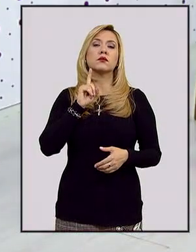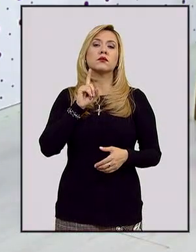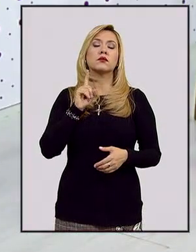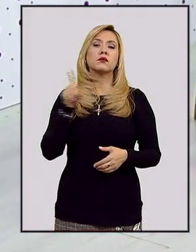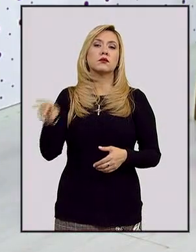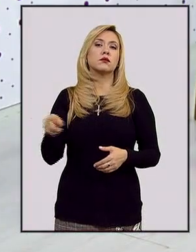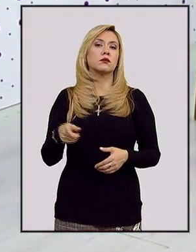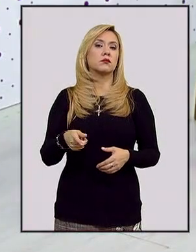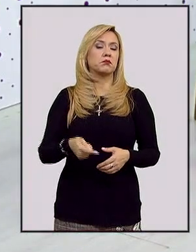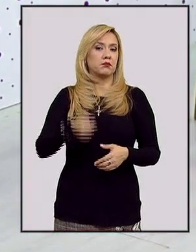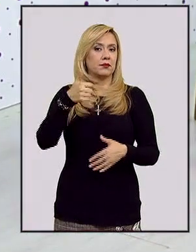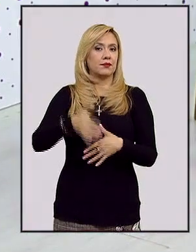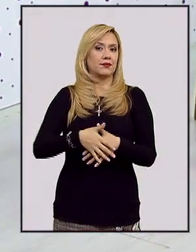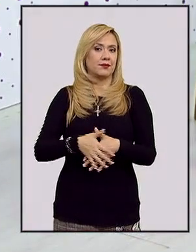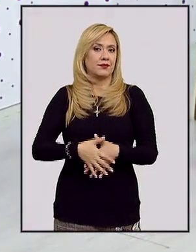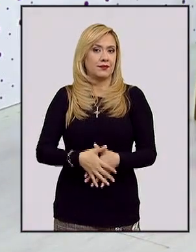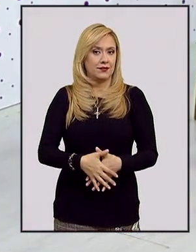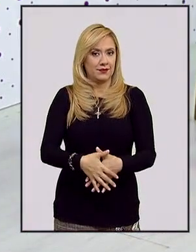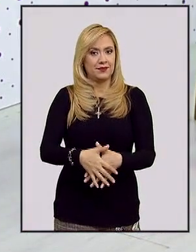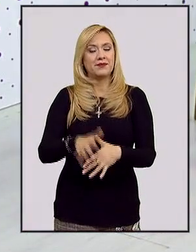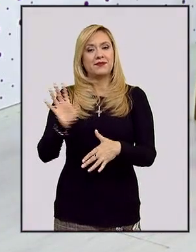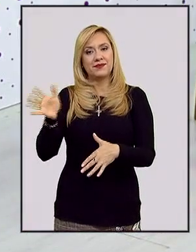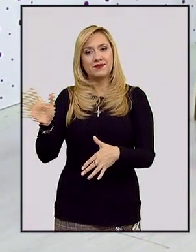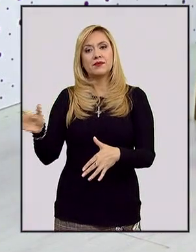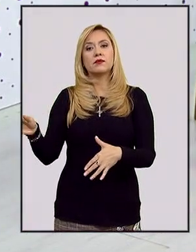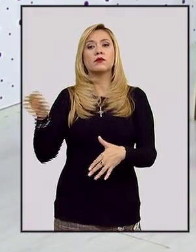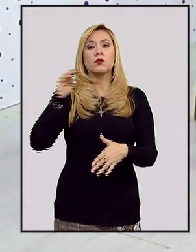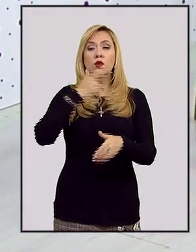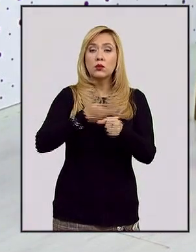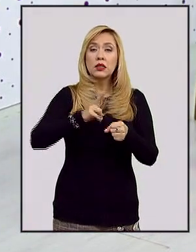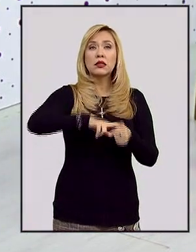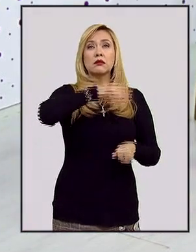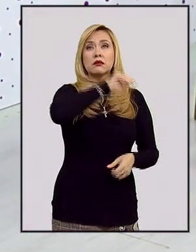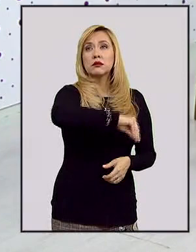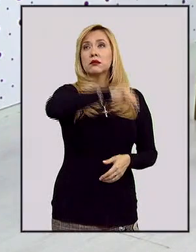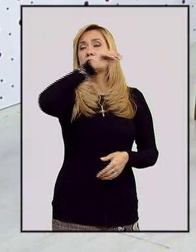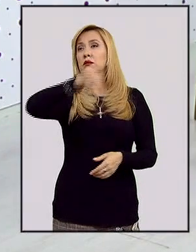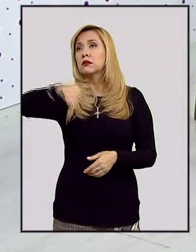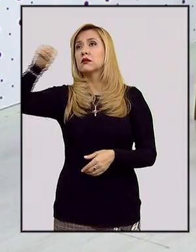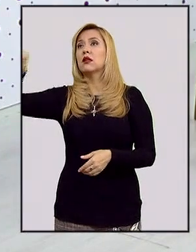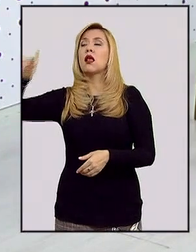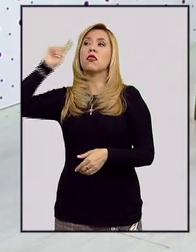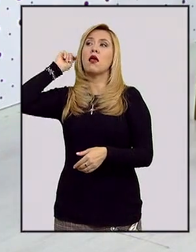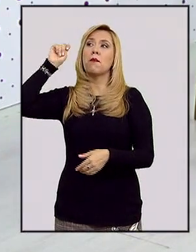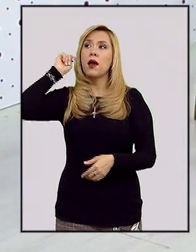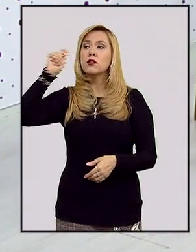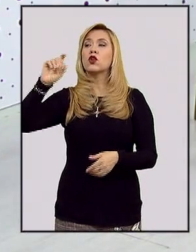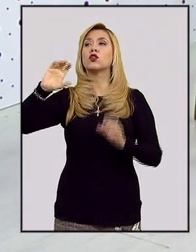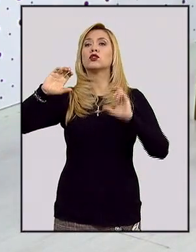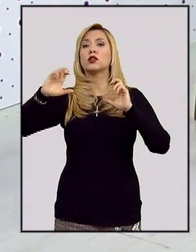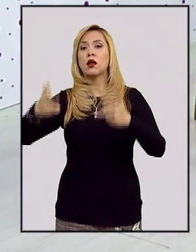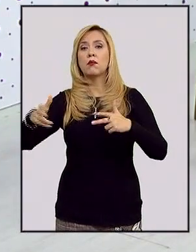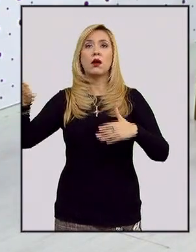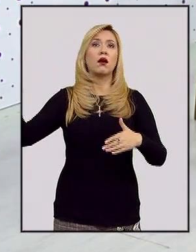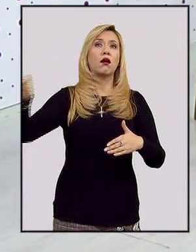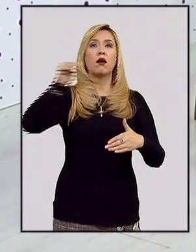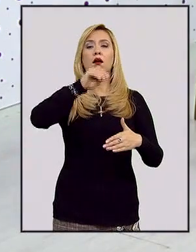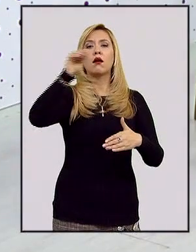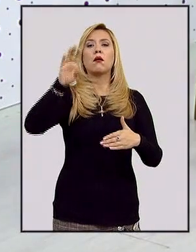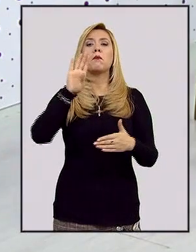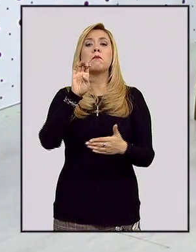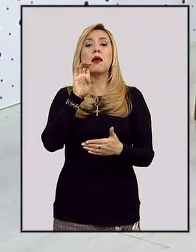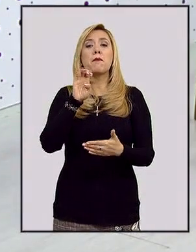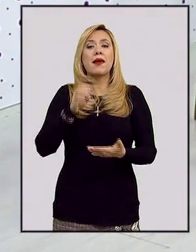tuvo primero un embarazo, la llevaron y la trajeron de hospitales entre Tabasco y Chiapas, acabó muriendo su bebé